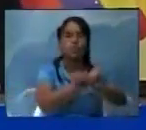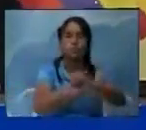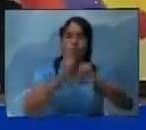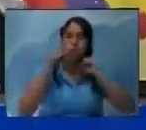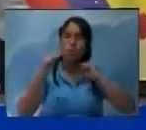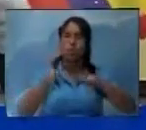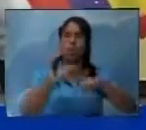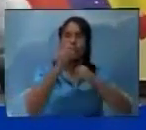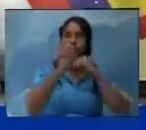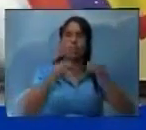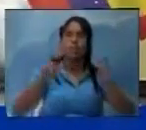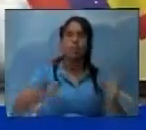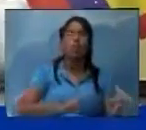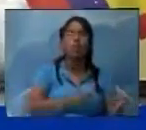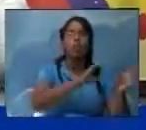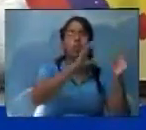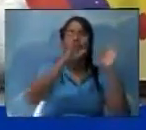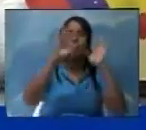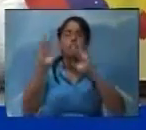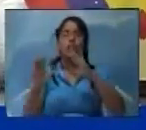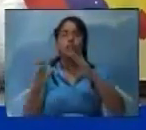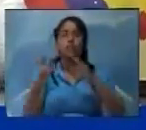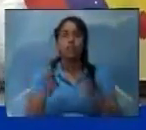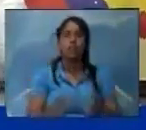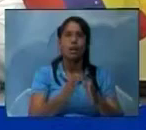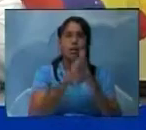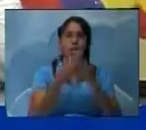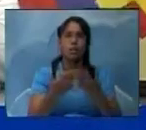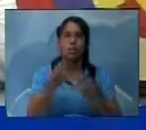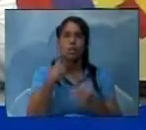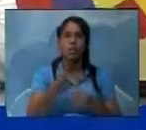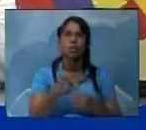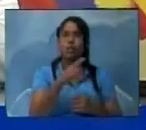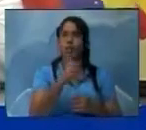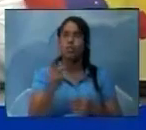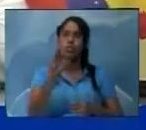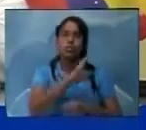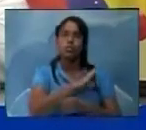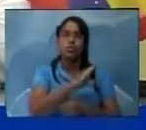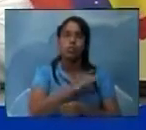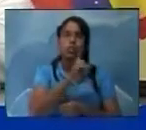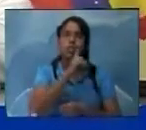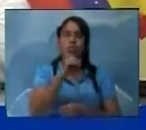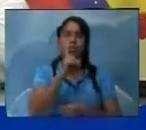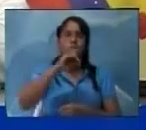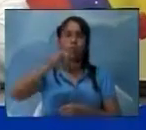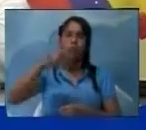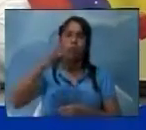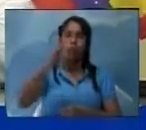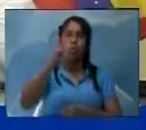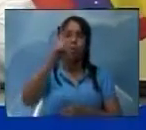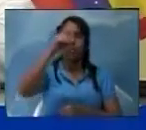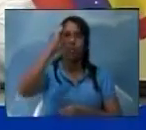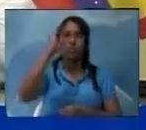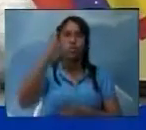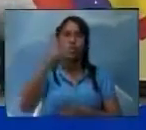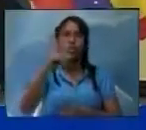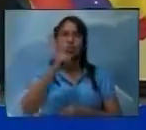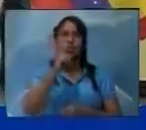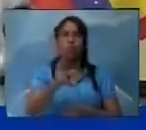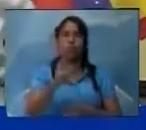el creador del universo? La Biblia dice: no tomarás el nombre de Jehová tu Dios en